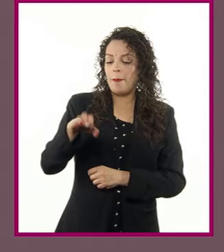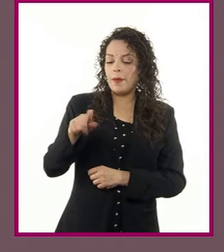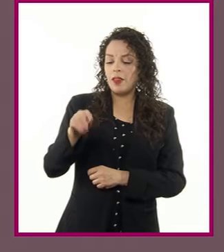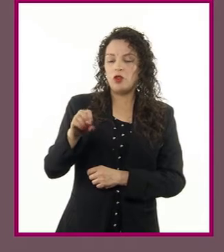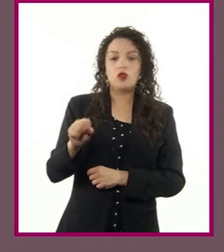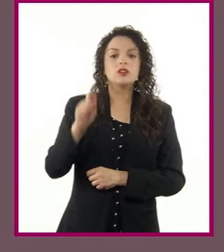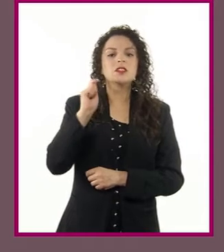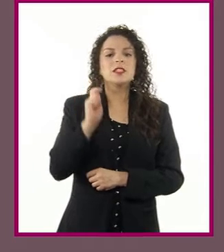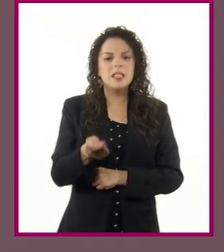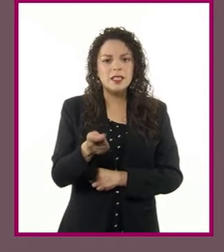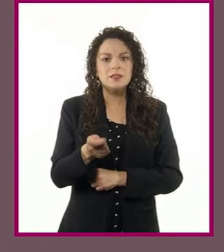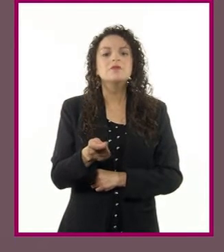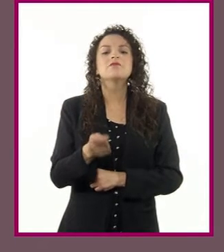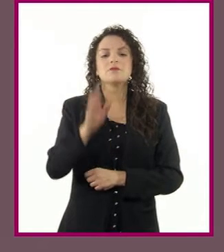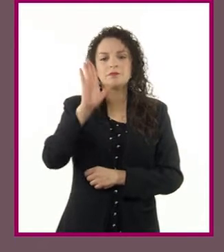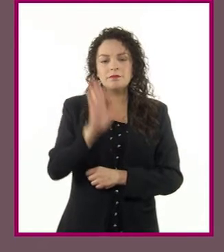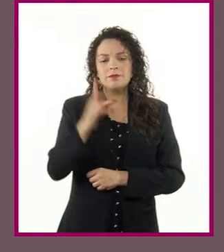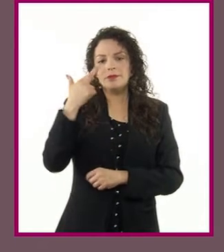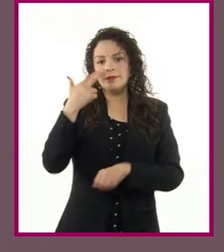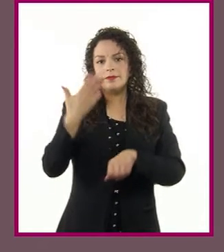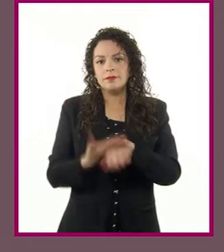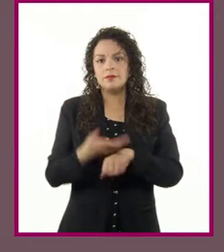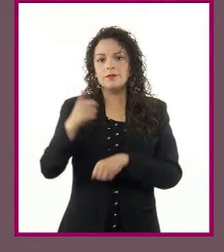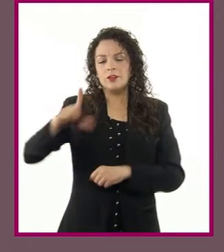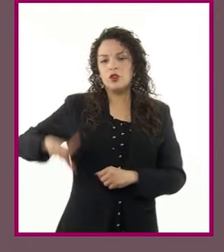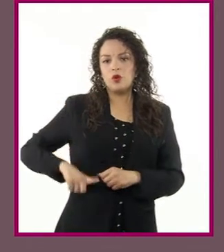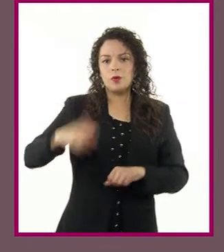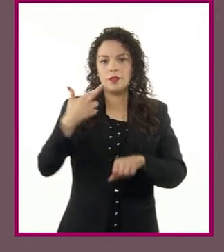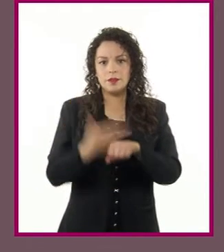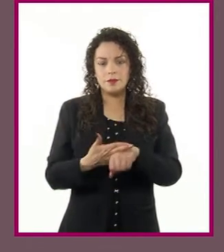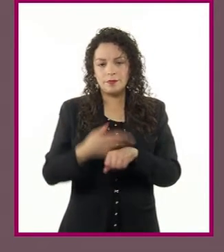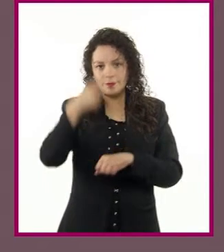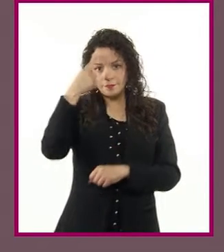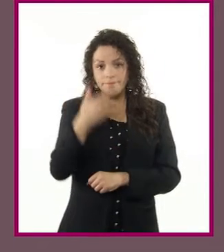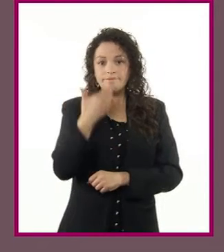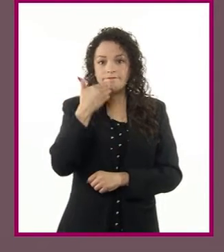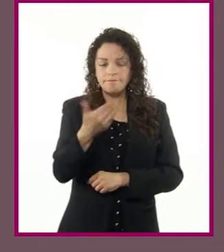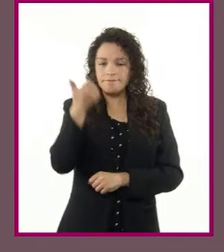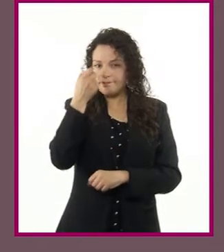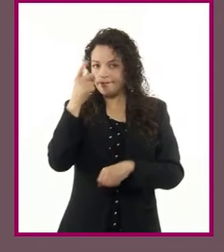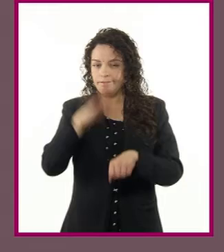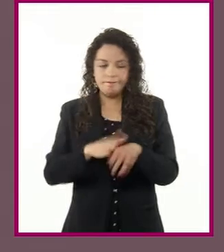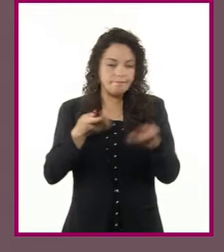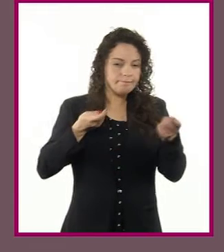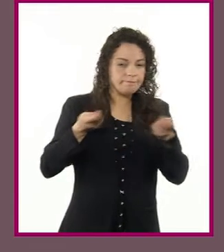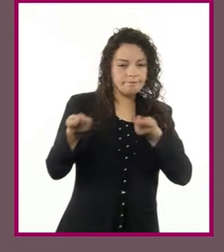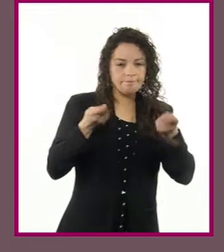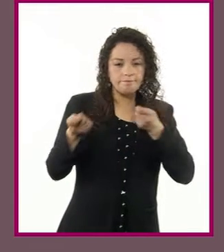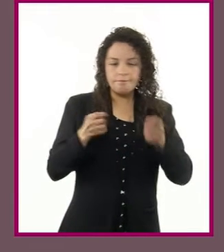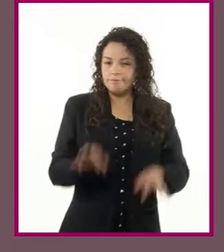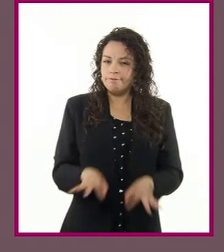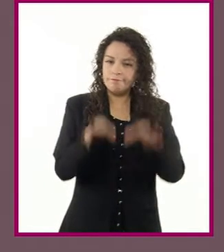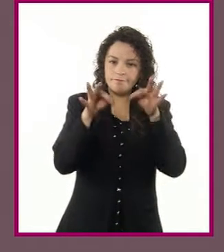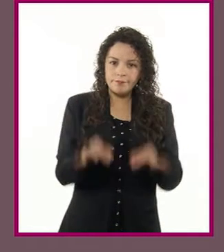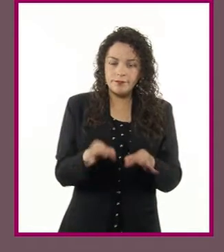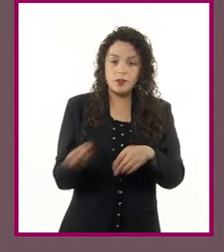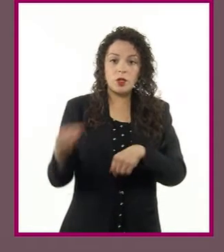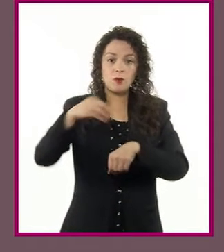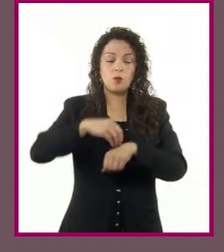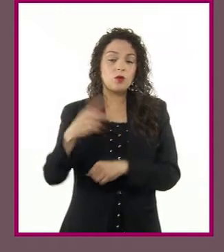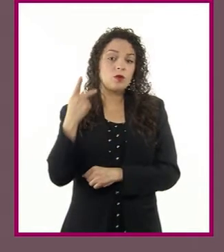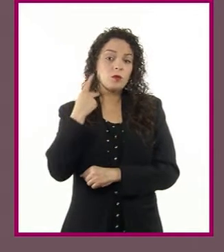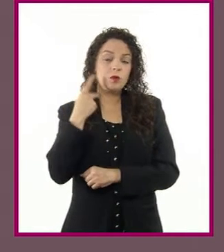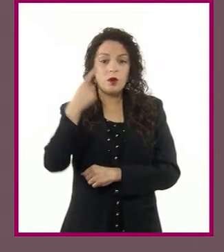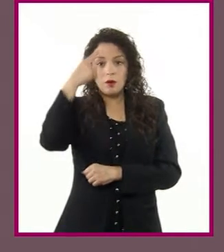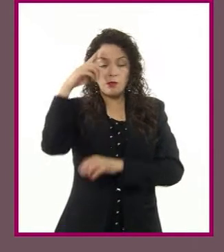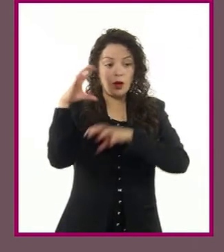a las intendencias, a cargo de gobernadores, para su correcta administración. Emprendió políticas de colonización